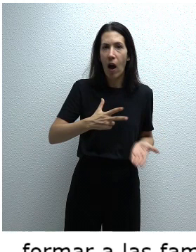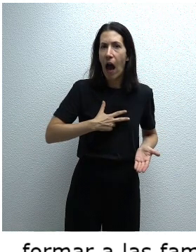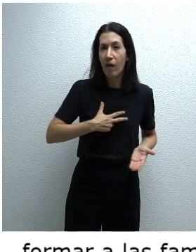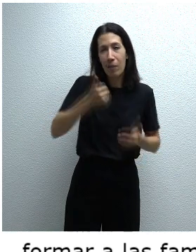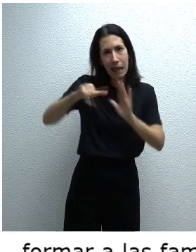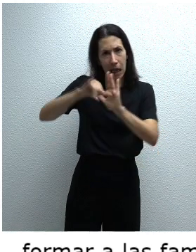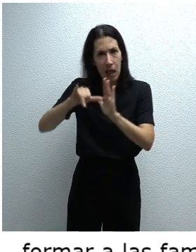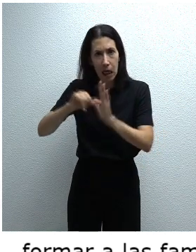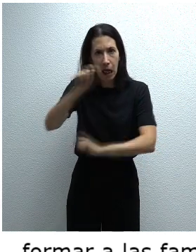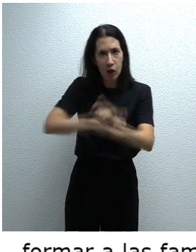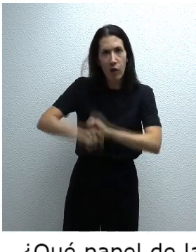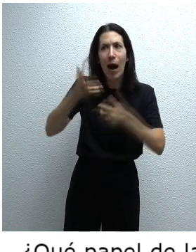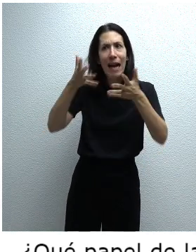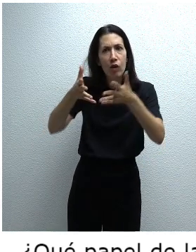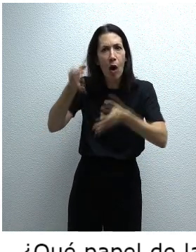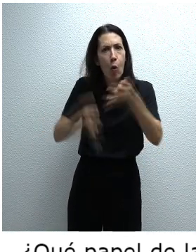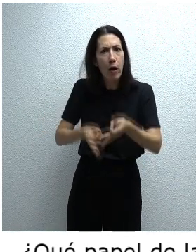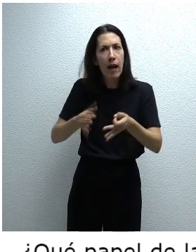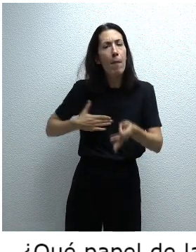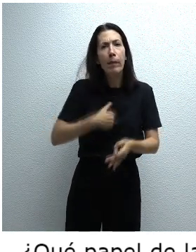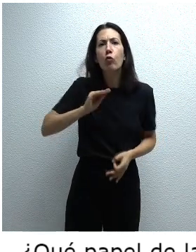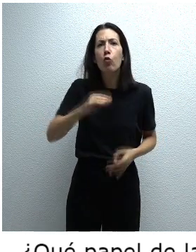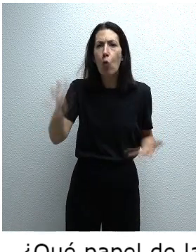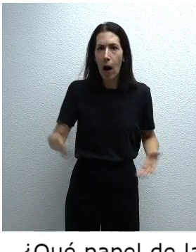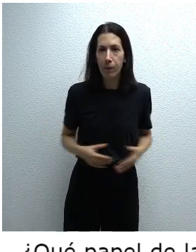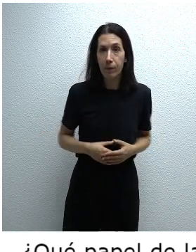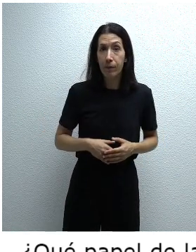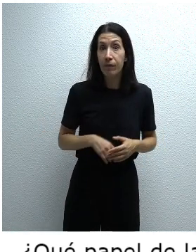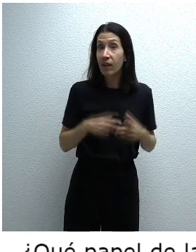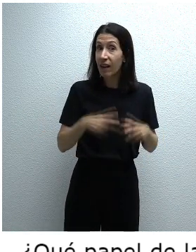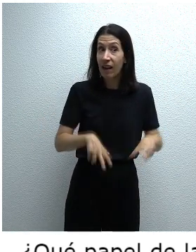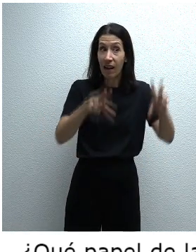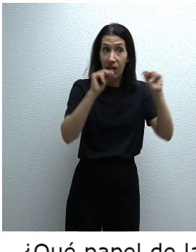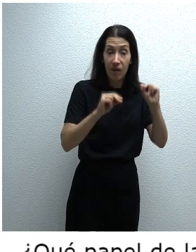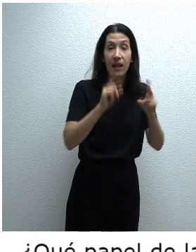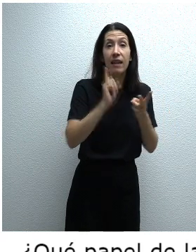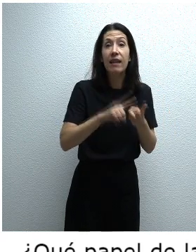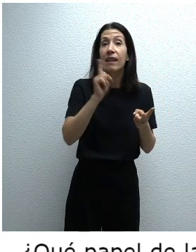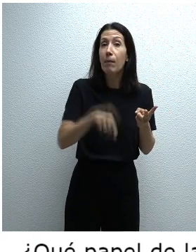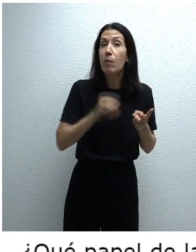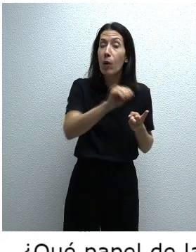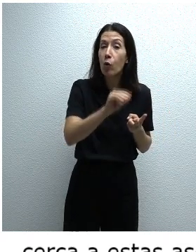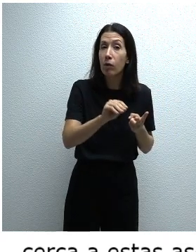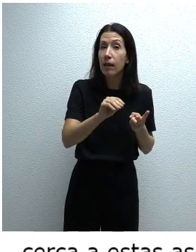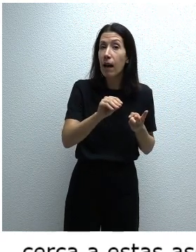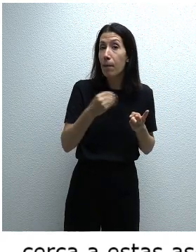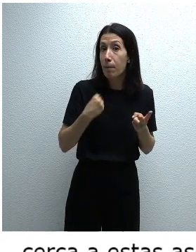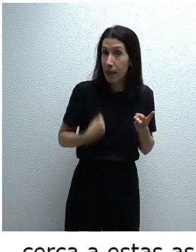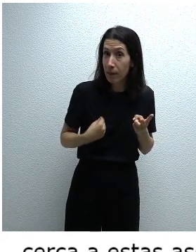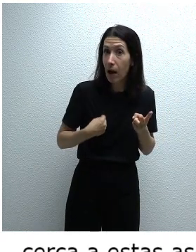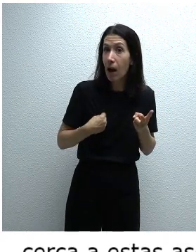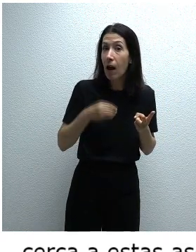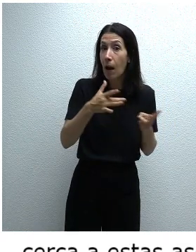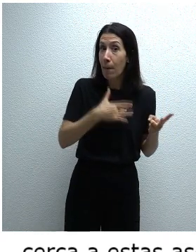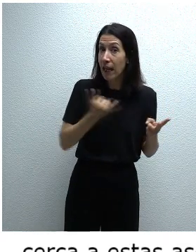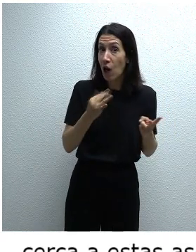estas asociaciones, estas asesorías jurídicas, etcétera? Y luego después haré la misma pregunta en relación con los profesionales jurídicos a María José y